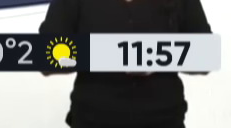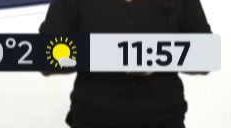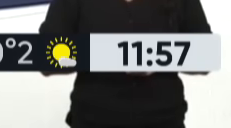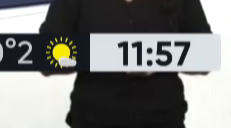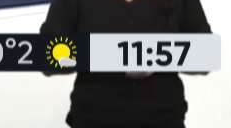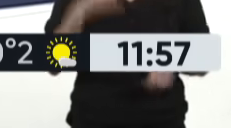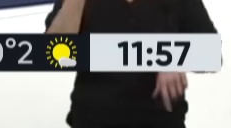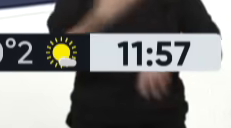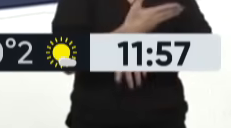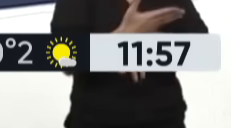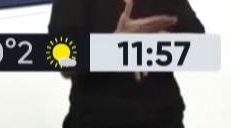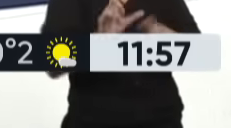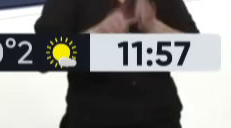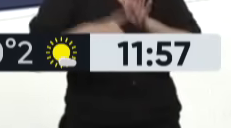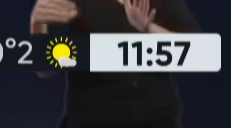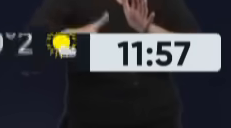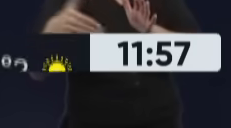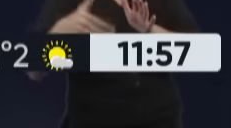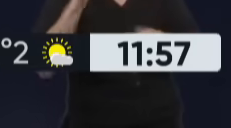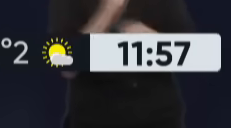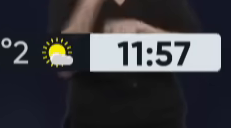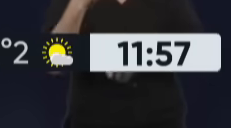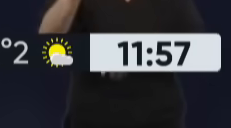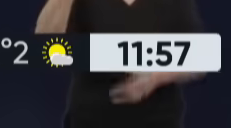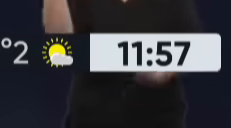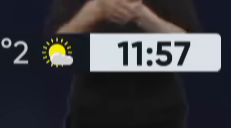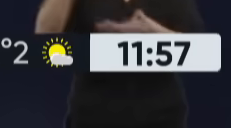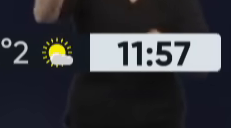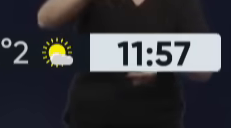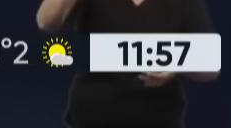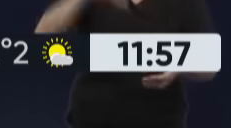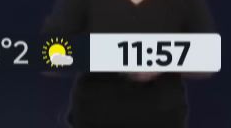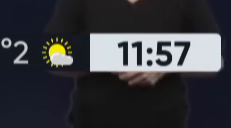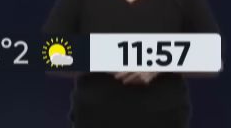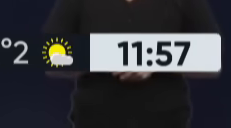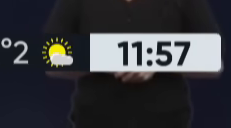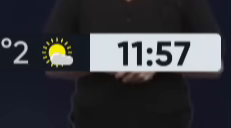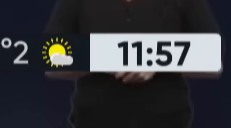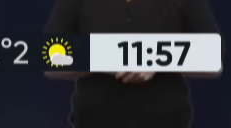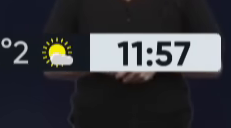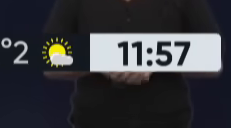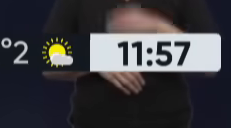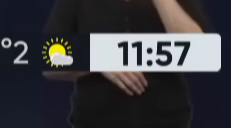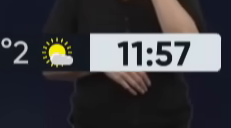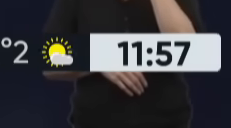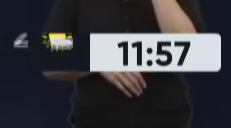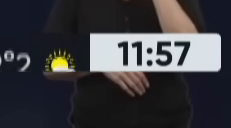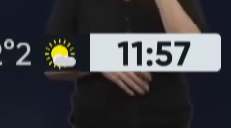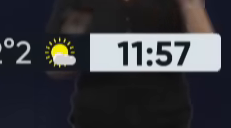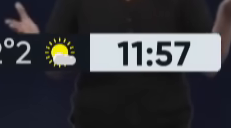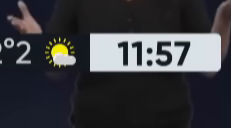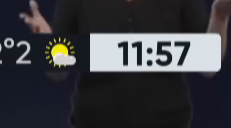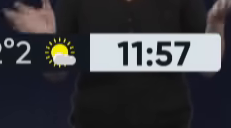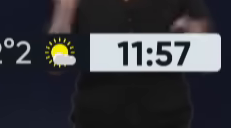que después pagar? Bueno, lo que yo crea o no crea es un tema de percepciones. Yo lo